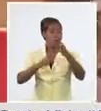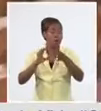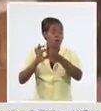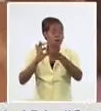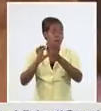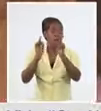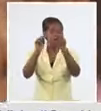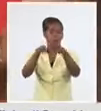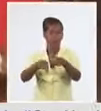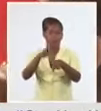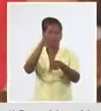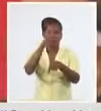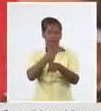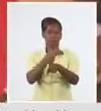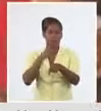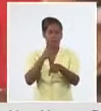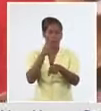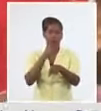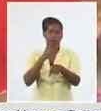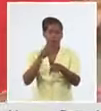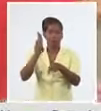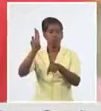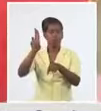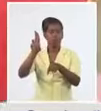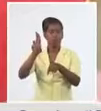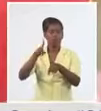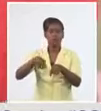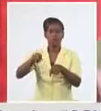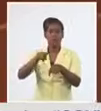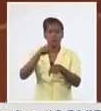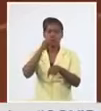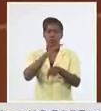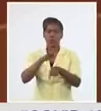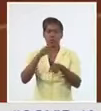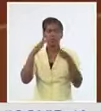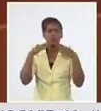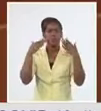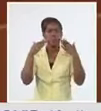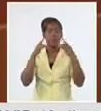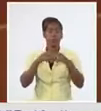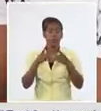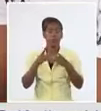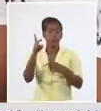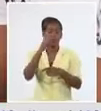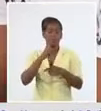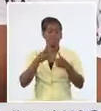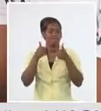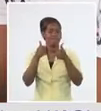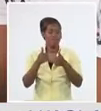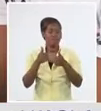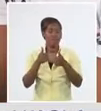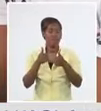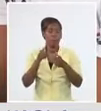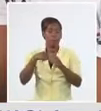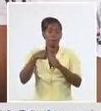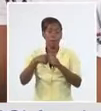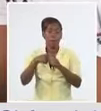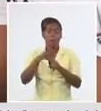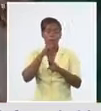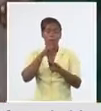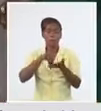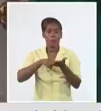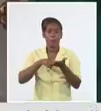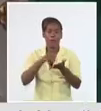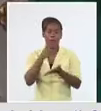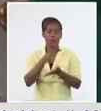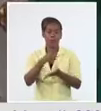esperan los resultados de PCR, son felices por la protección y seguridad que reciben de sus familiares y del personal médico que los